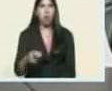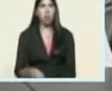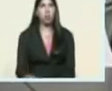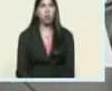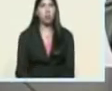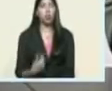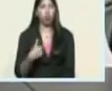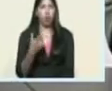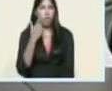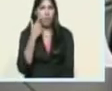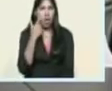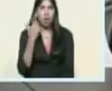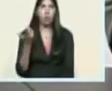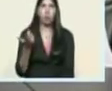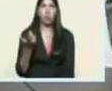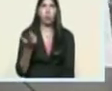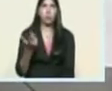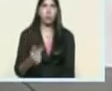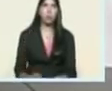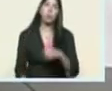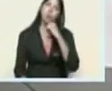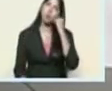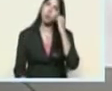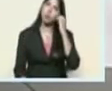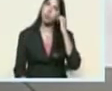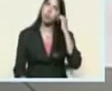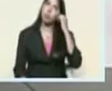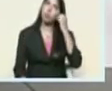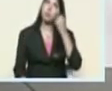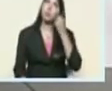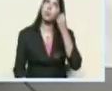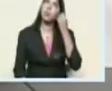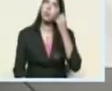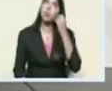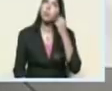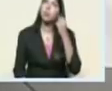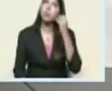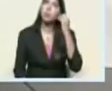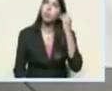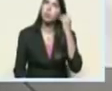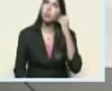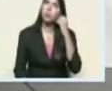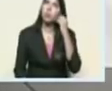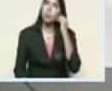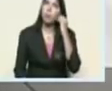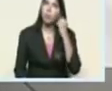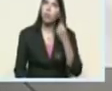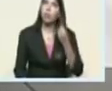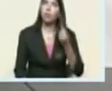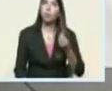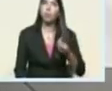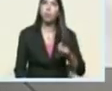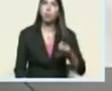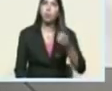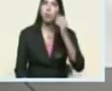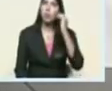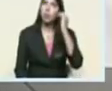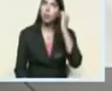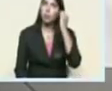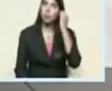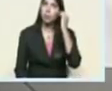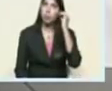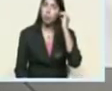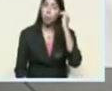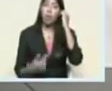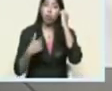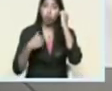Cuando yo veo, compatriotas, y vemos todos, cómo estos